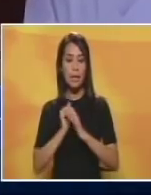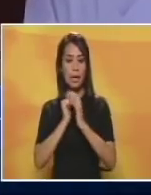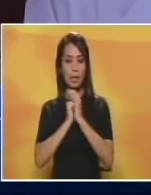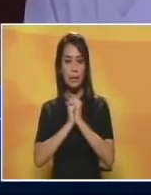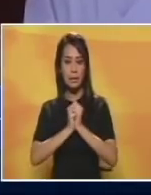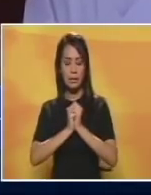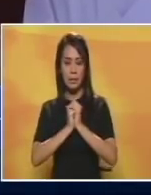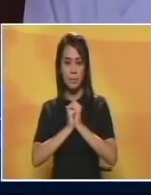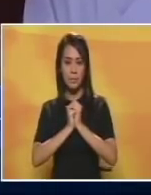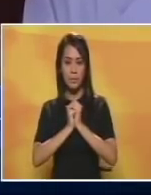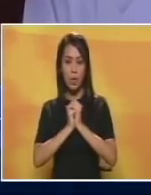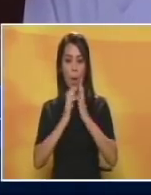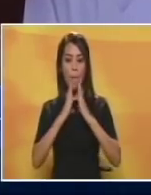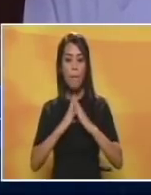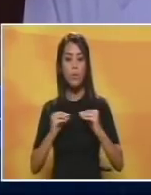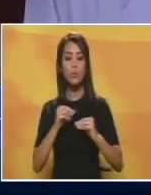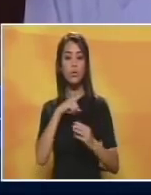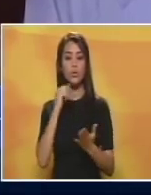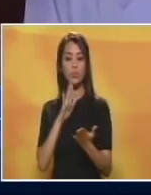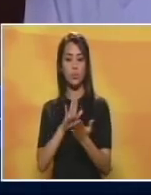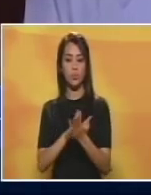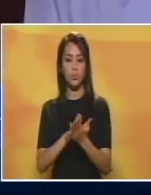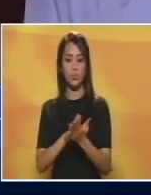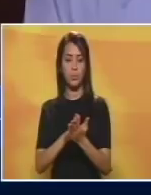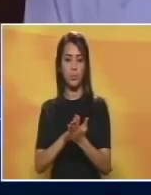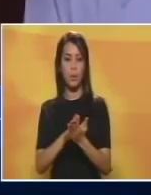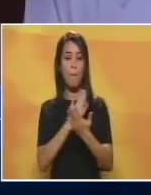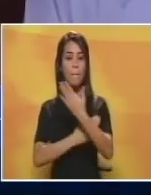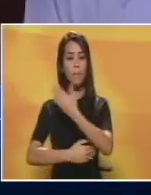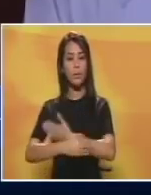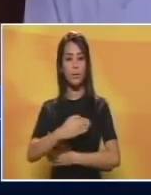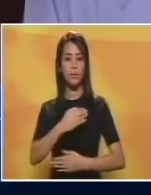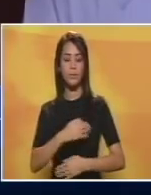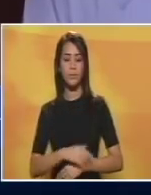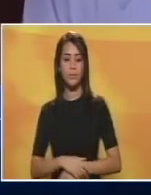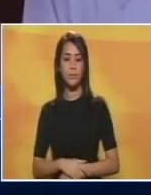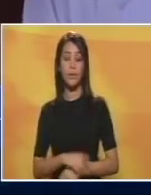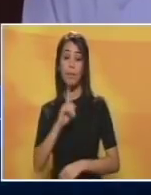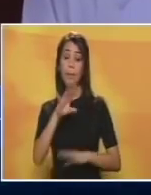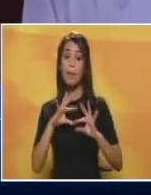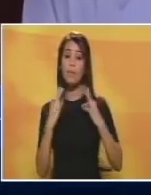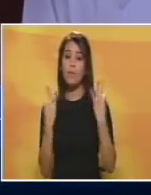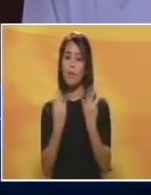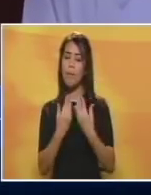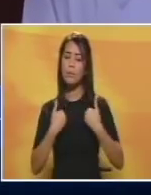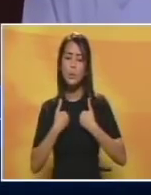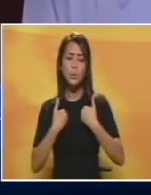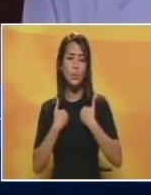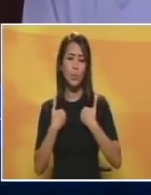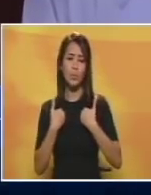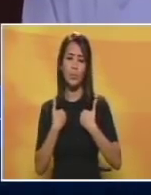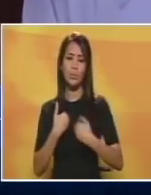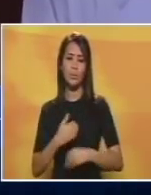Rezamos por todos los difuntos, por los heridos y por las familias que sufren.